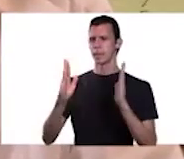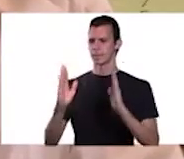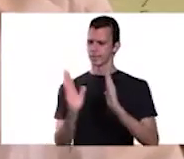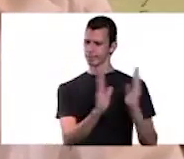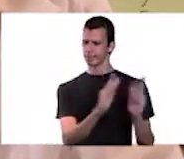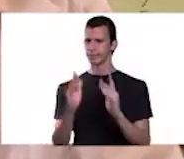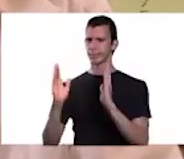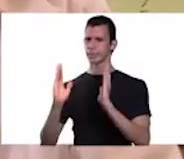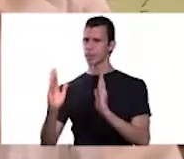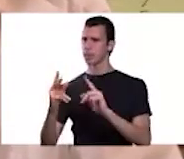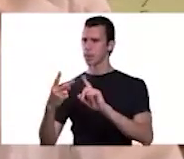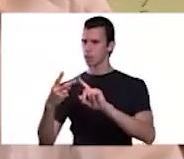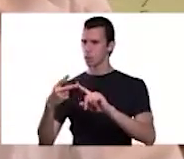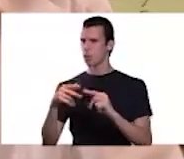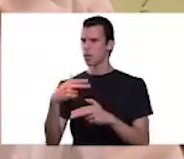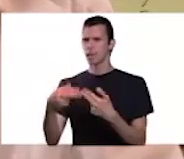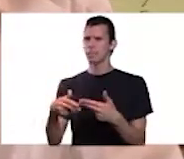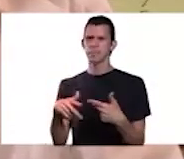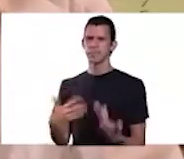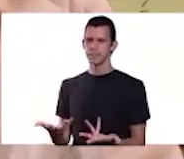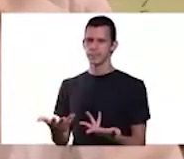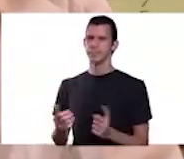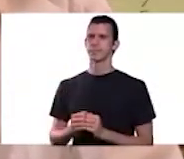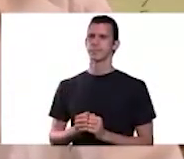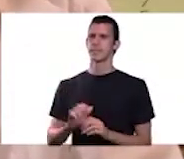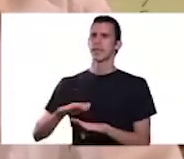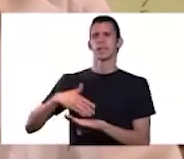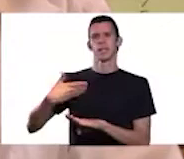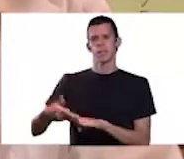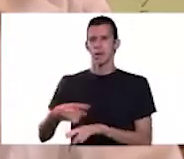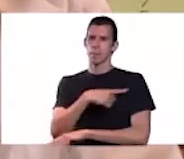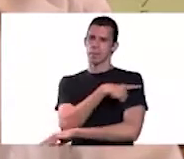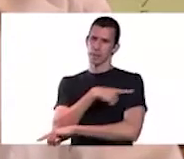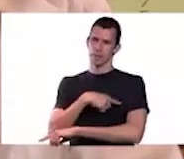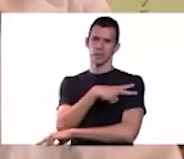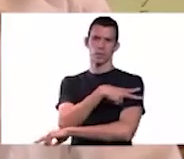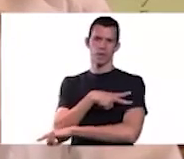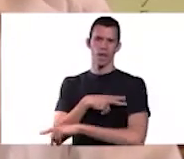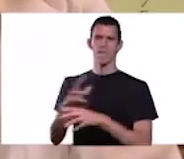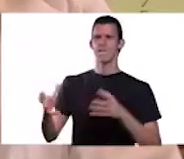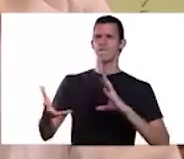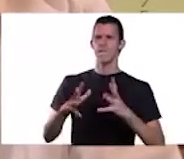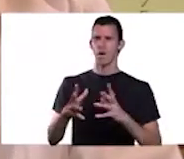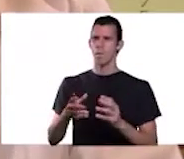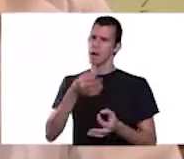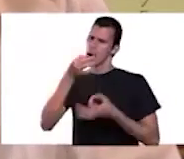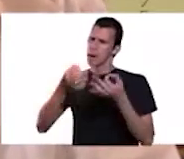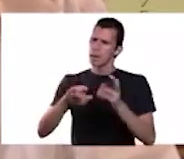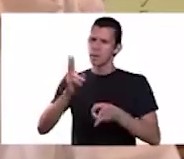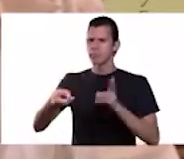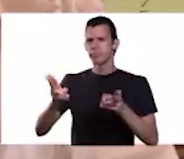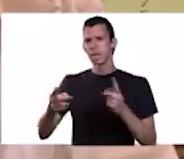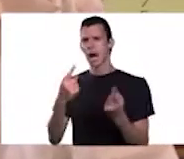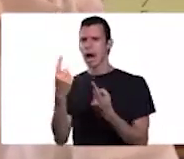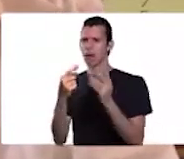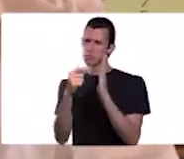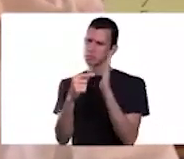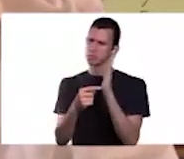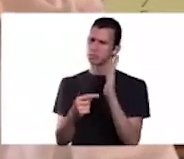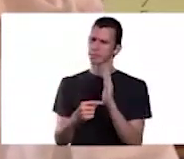facultad y en un tercer momento de la primaria y la secundaria, y algunas orientaciones generales al